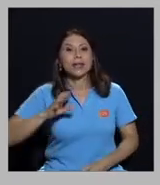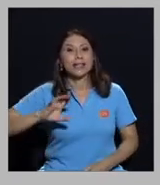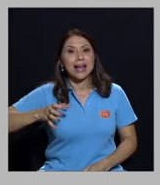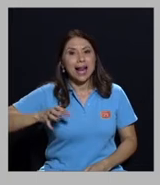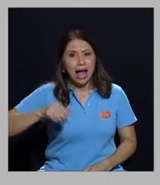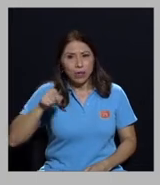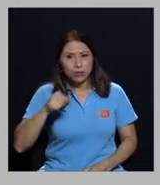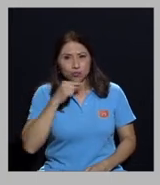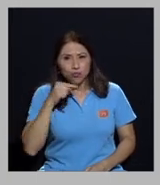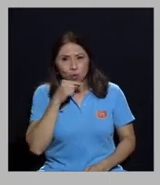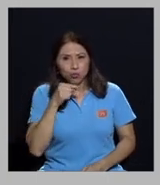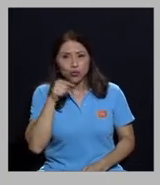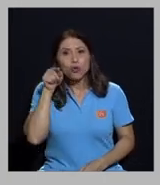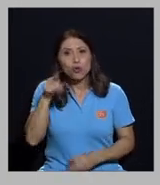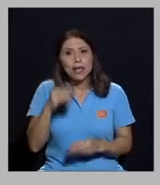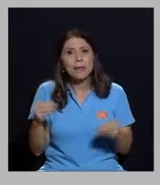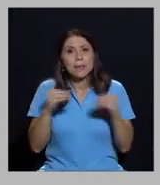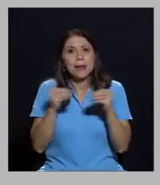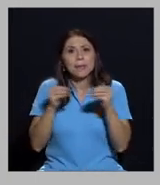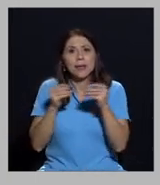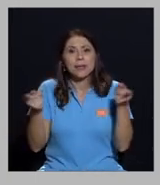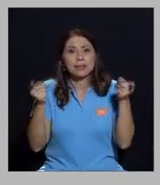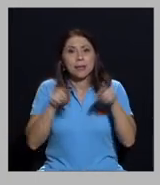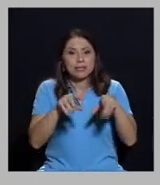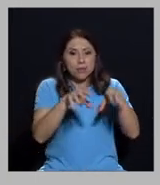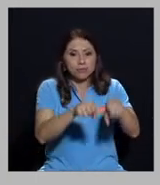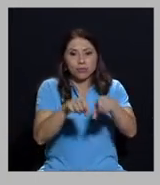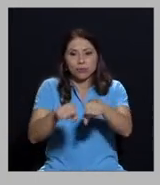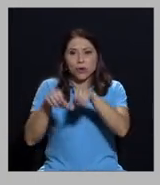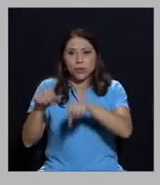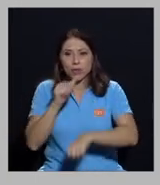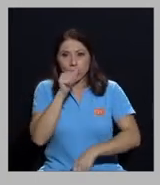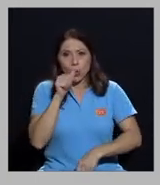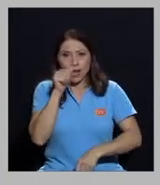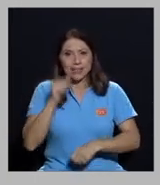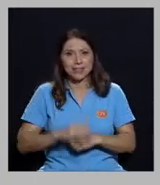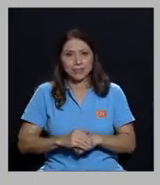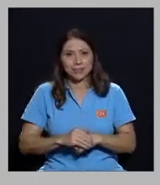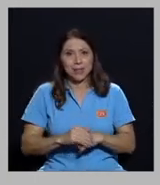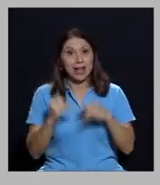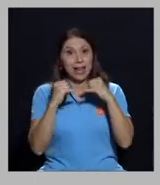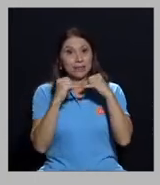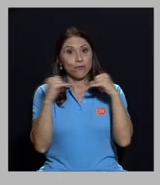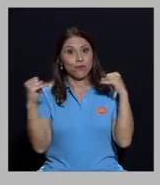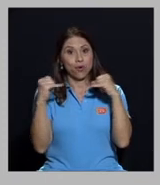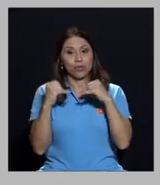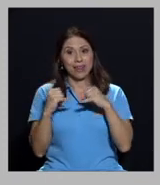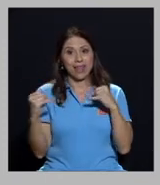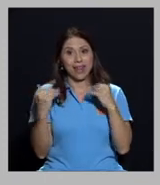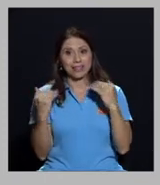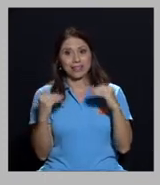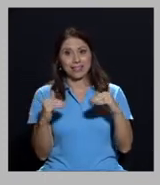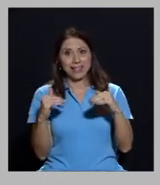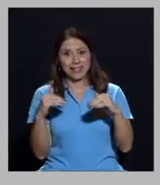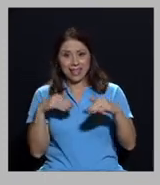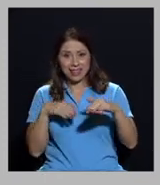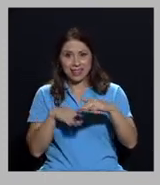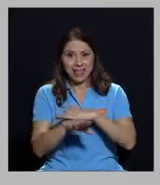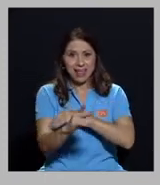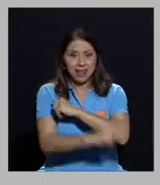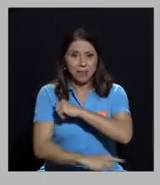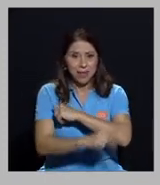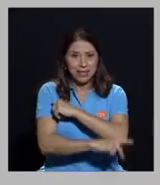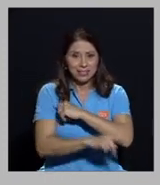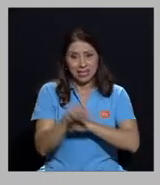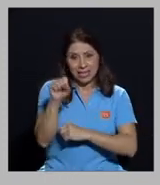dando la mayor cantidad de decomisos de droga las fronteras de entrada al país alrededor del sur penal